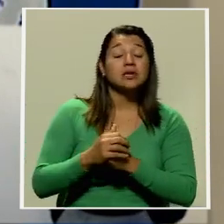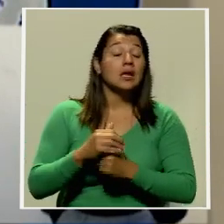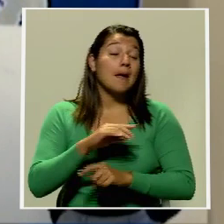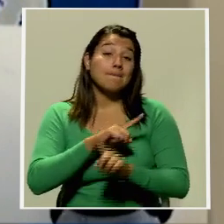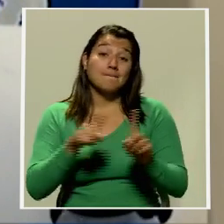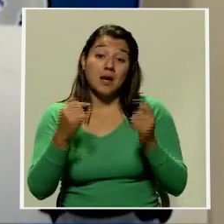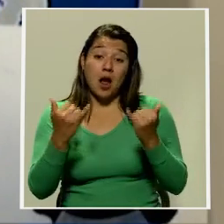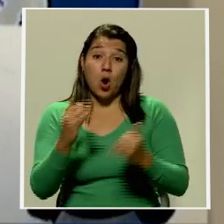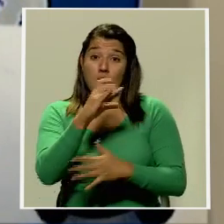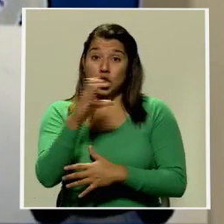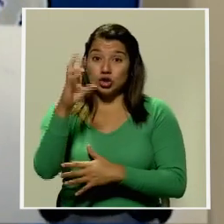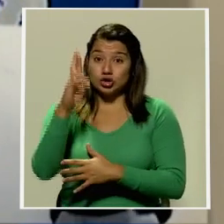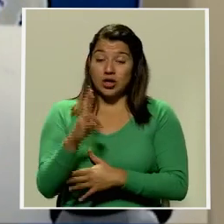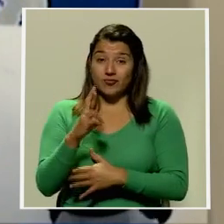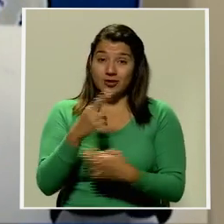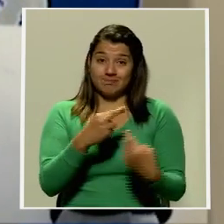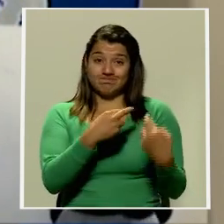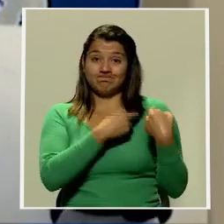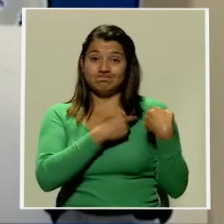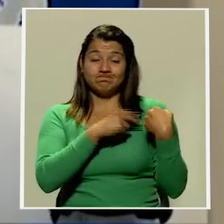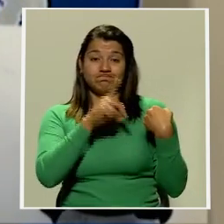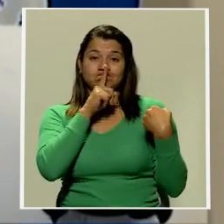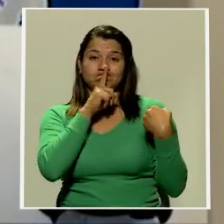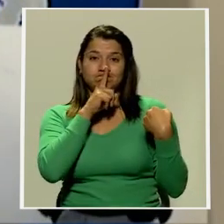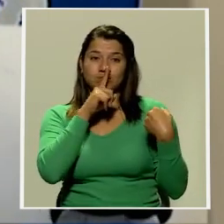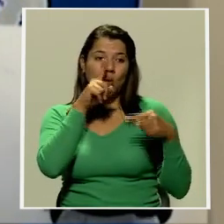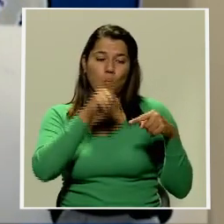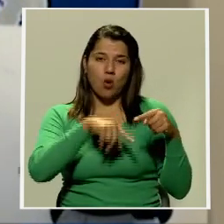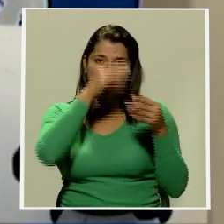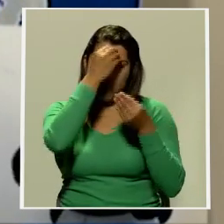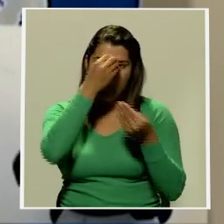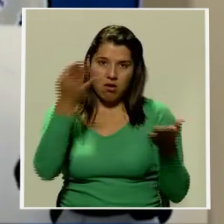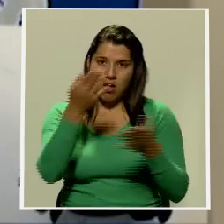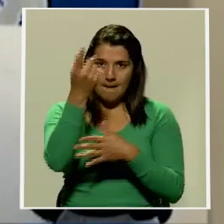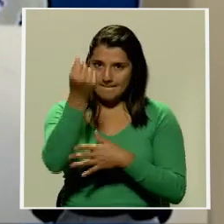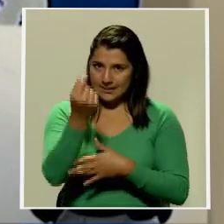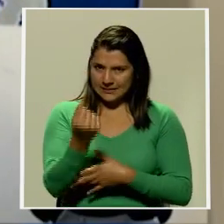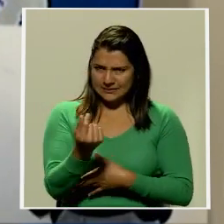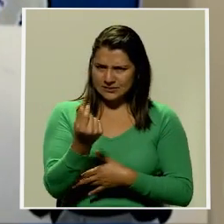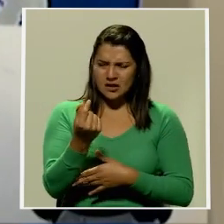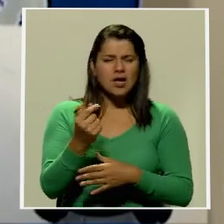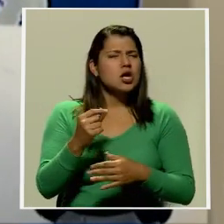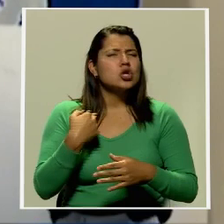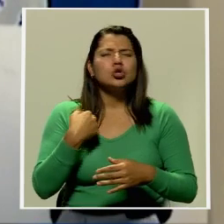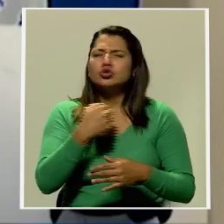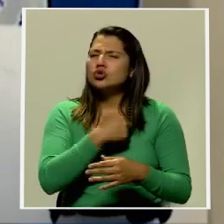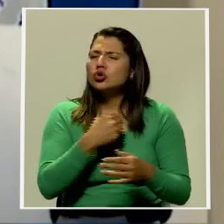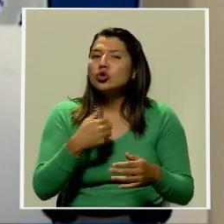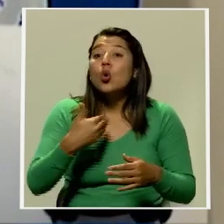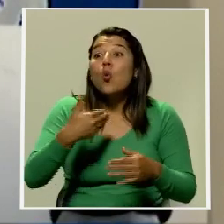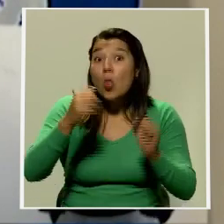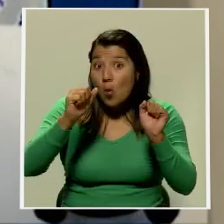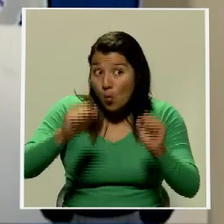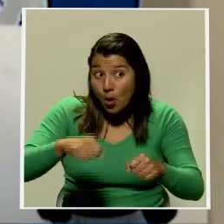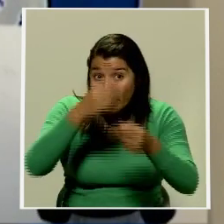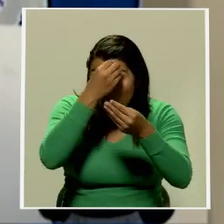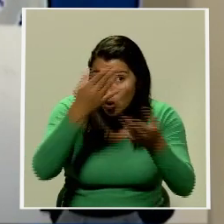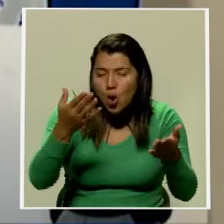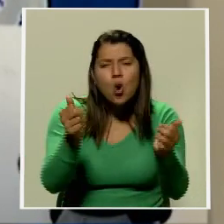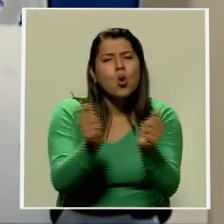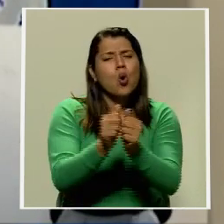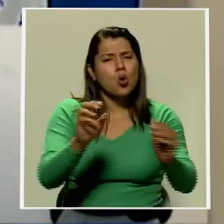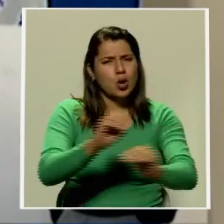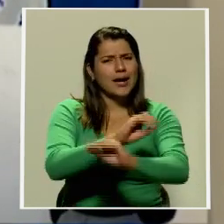tenemos para respetar esa cláusula de confidencialidad. Por supuesto que con toda la transparencia lo vamos a mencionar